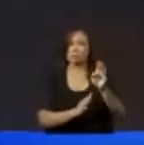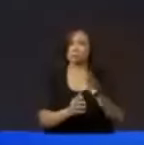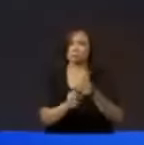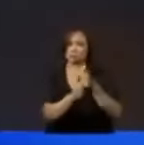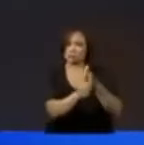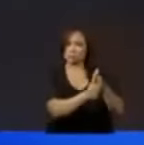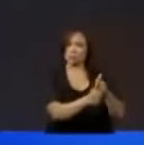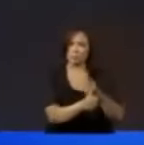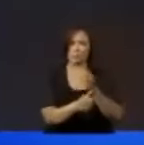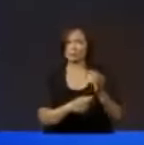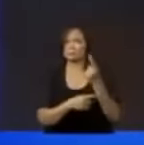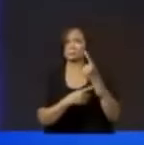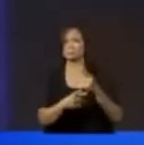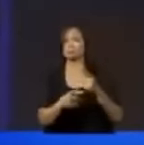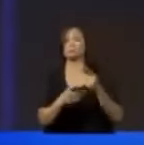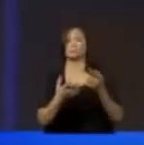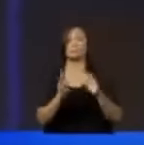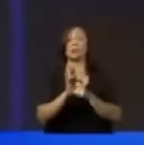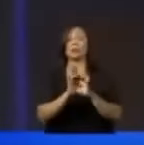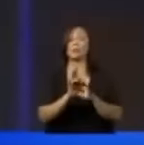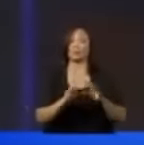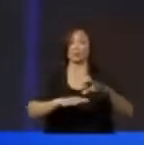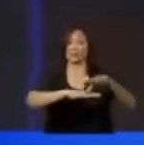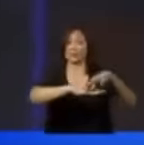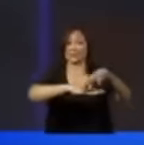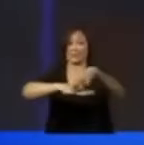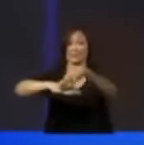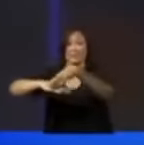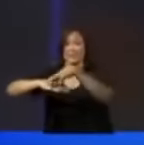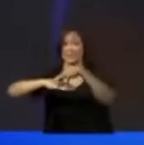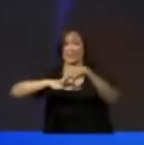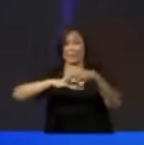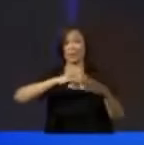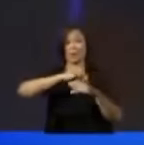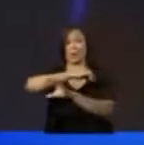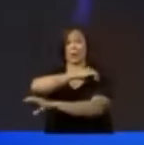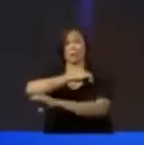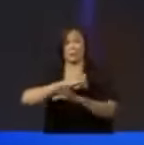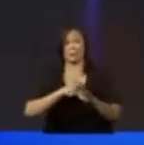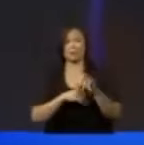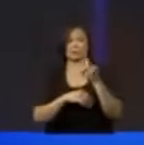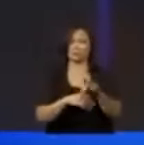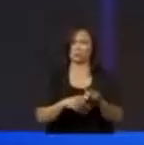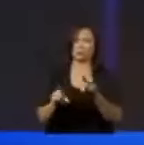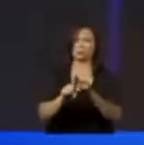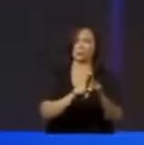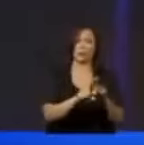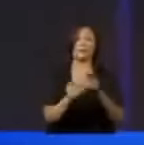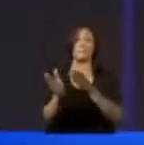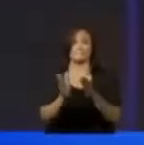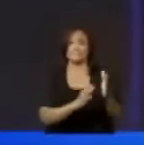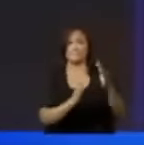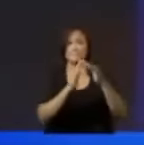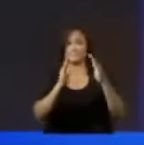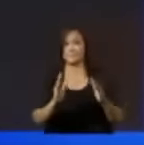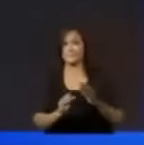su producción. En el caso de terrenos en las zonas urbanas, tenemos que hablar también de planes de viviendas para